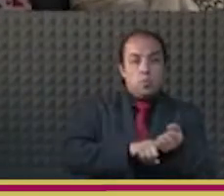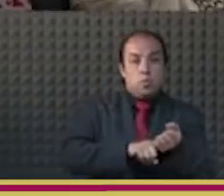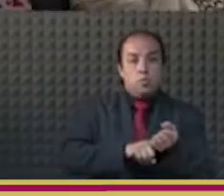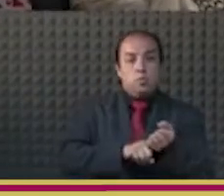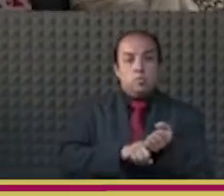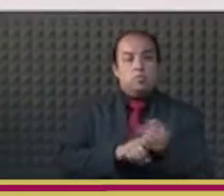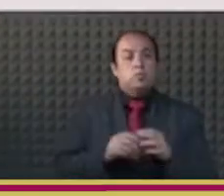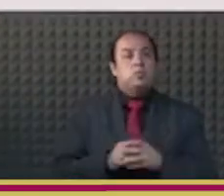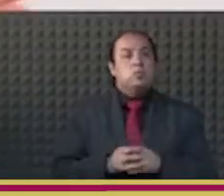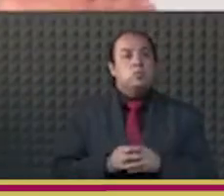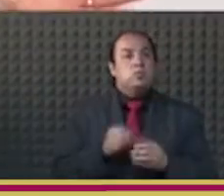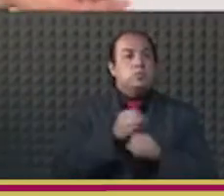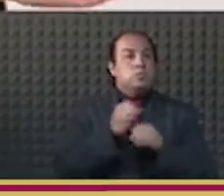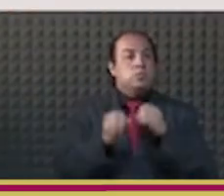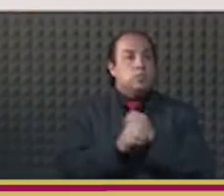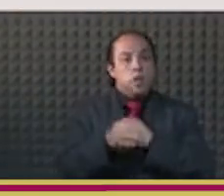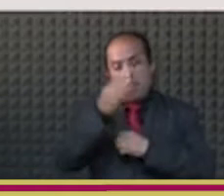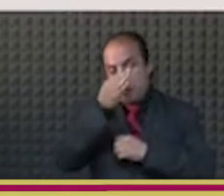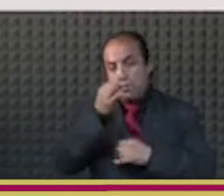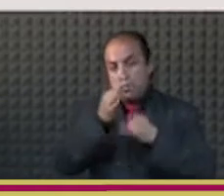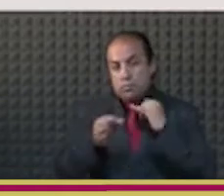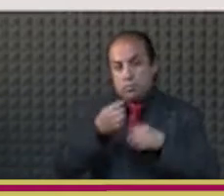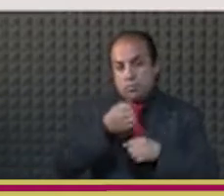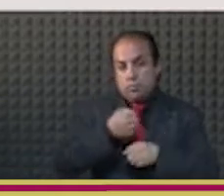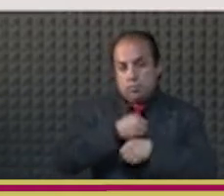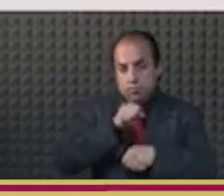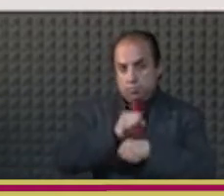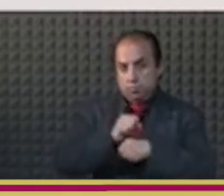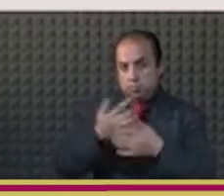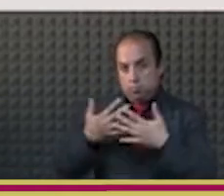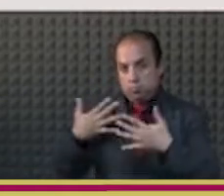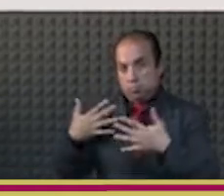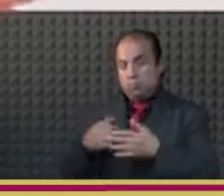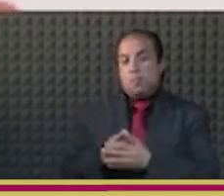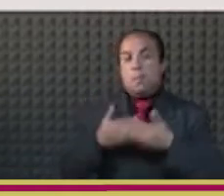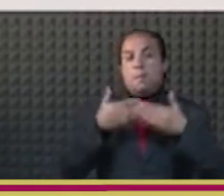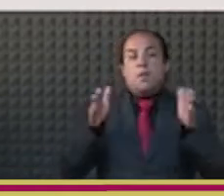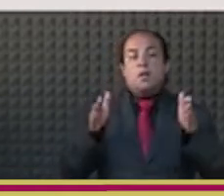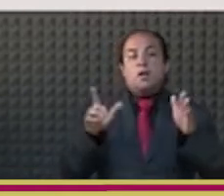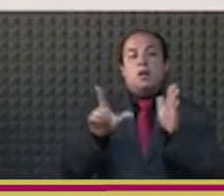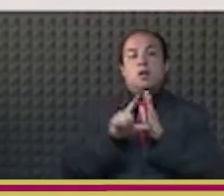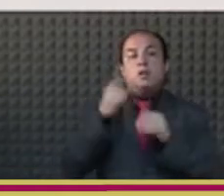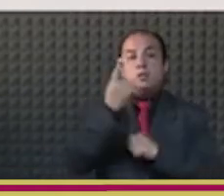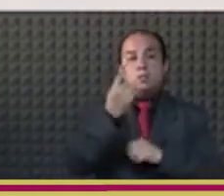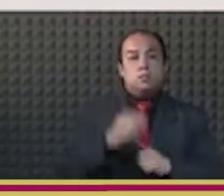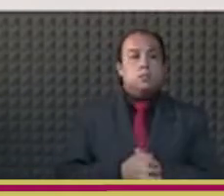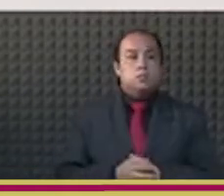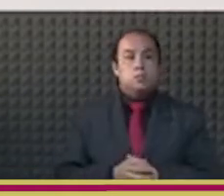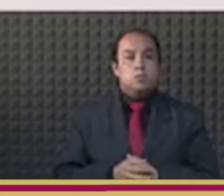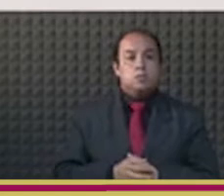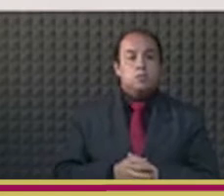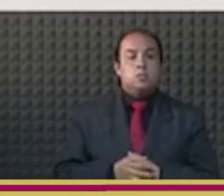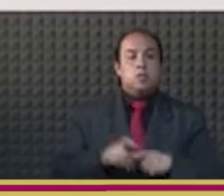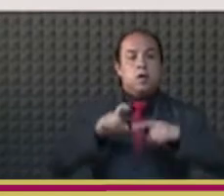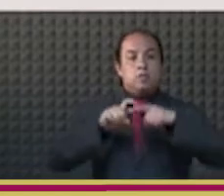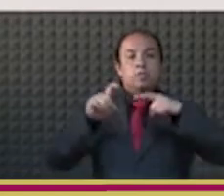obra. Apenas en las últimas semanas se inauguró la línea 1 del